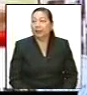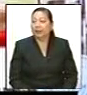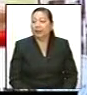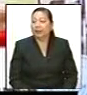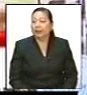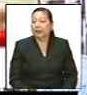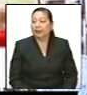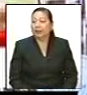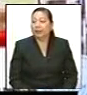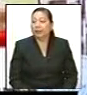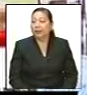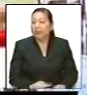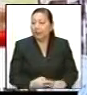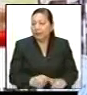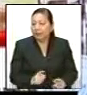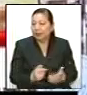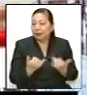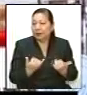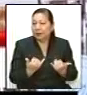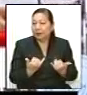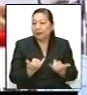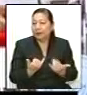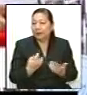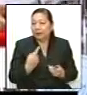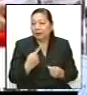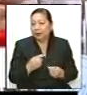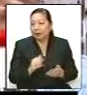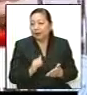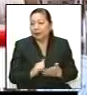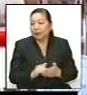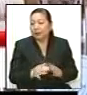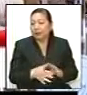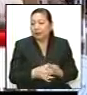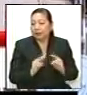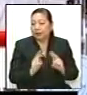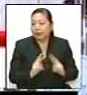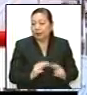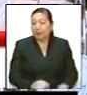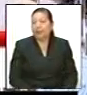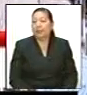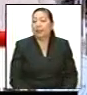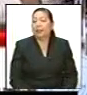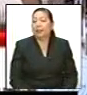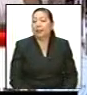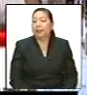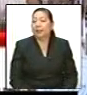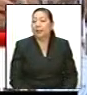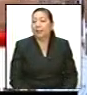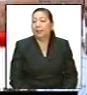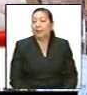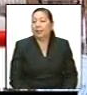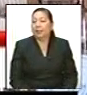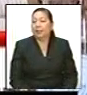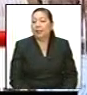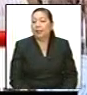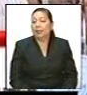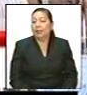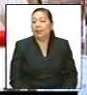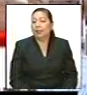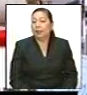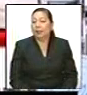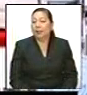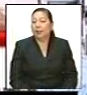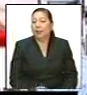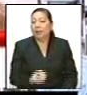de malos entendidos y hasta ironías, como usted bien lo ha señalado, de utilizar